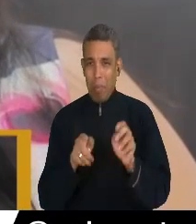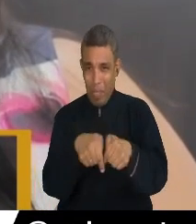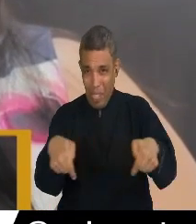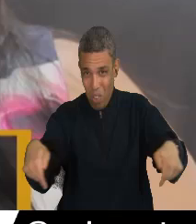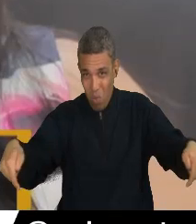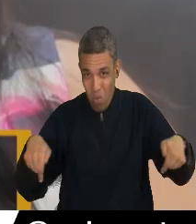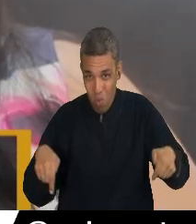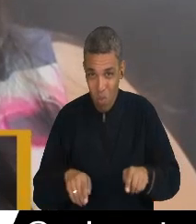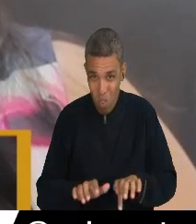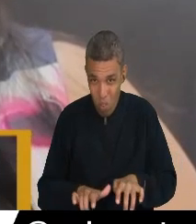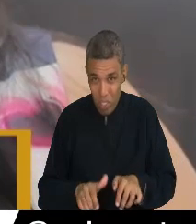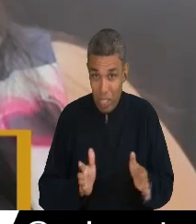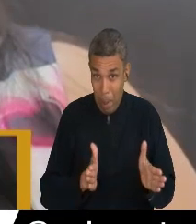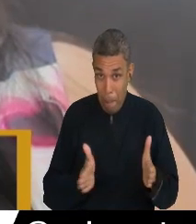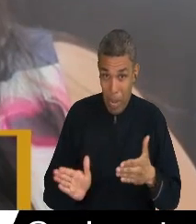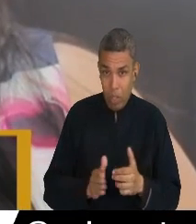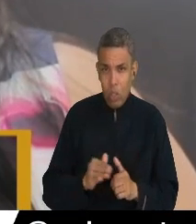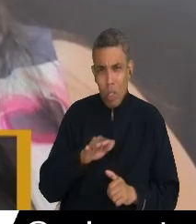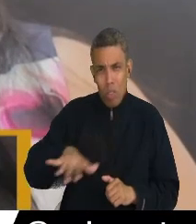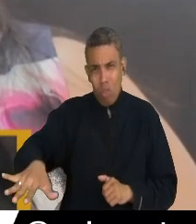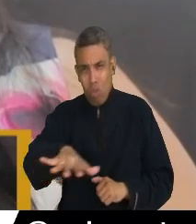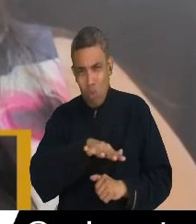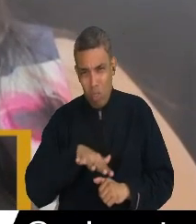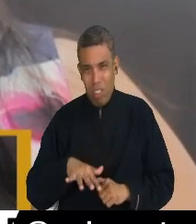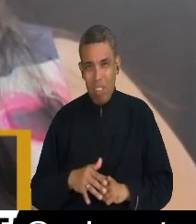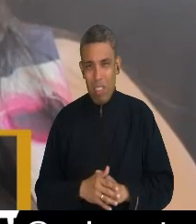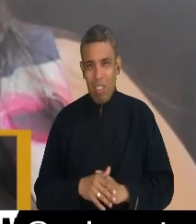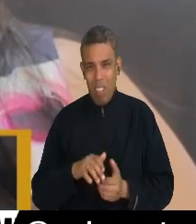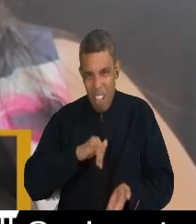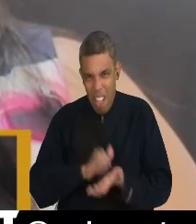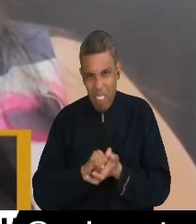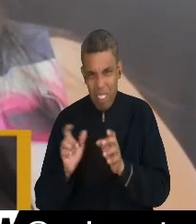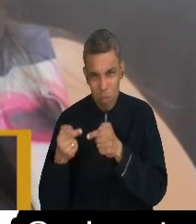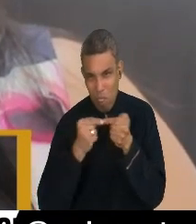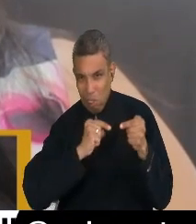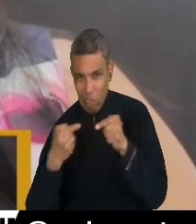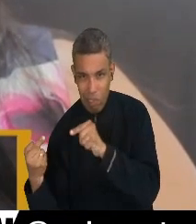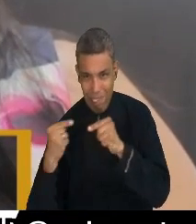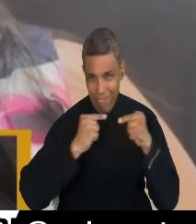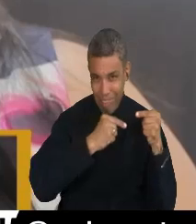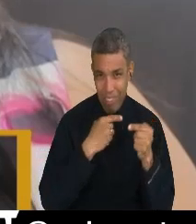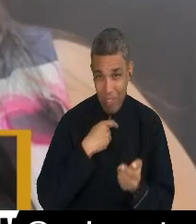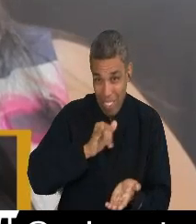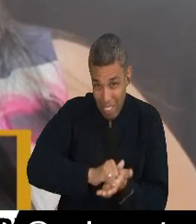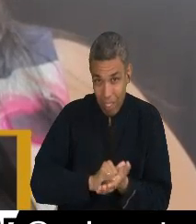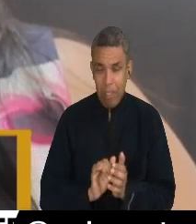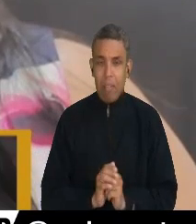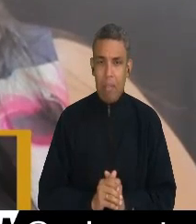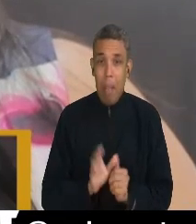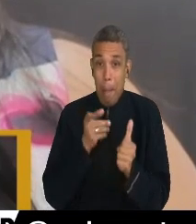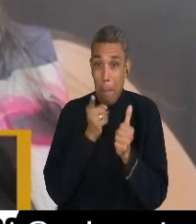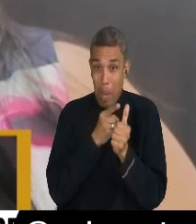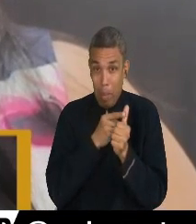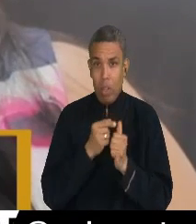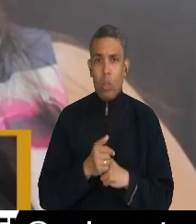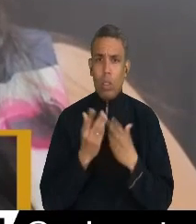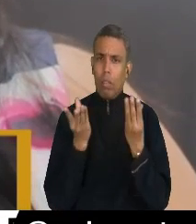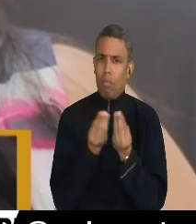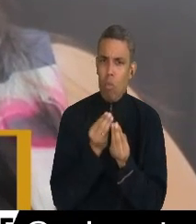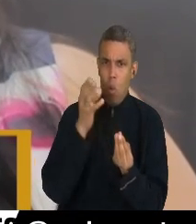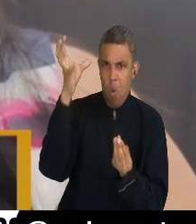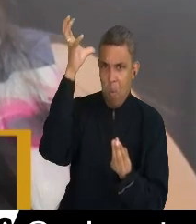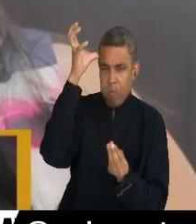un estudio de este suelo en el cual, por la cercanía que se tiene a la media eléctrica, se va a confirmar que pues realmente no es